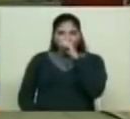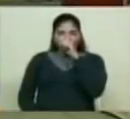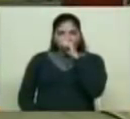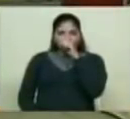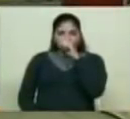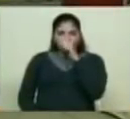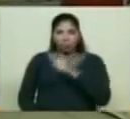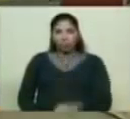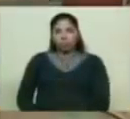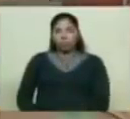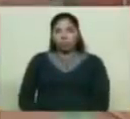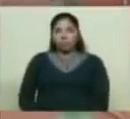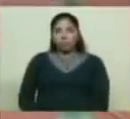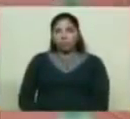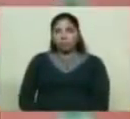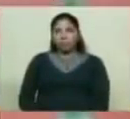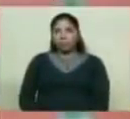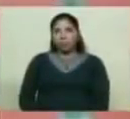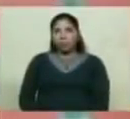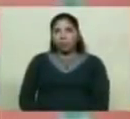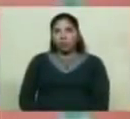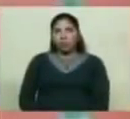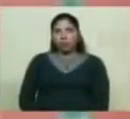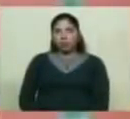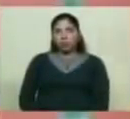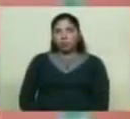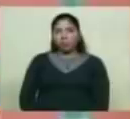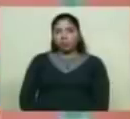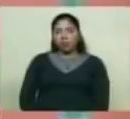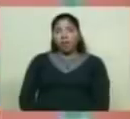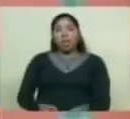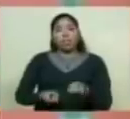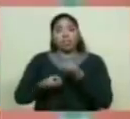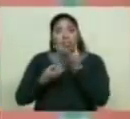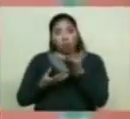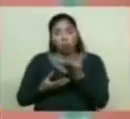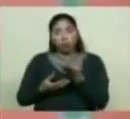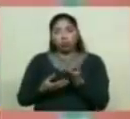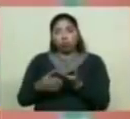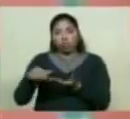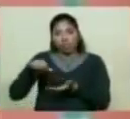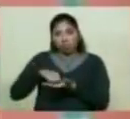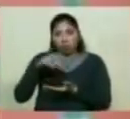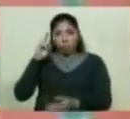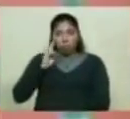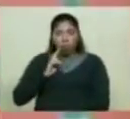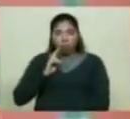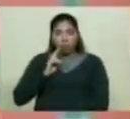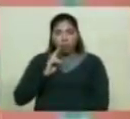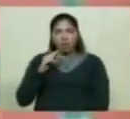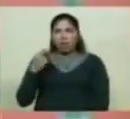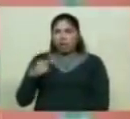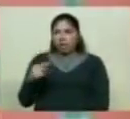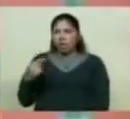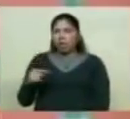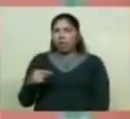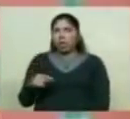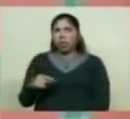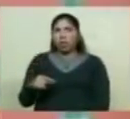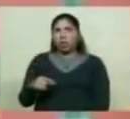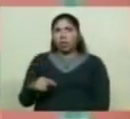decía que en bolívar y especialmente en el discurso del congreso de angostura había un pensamiento pre